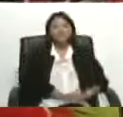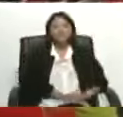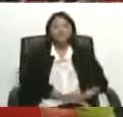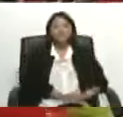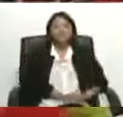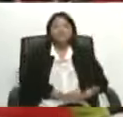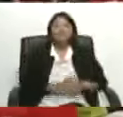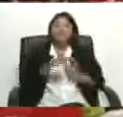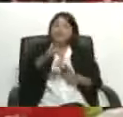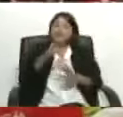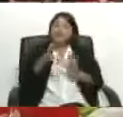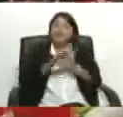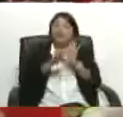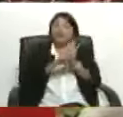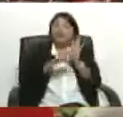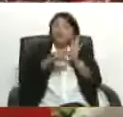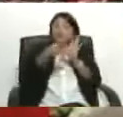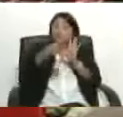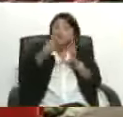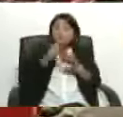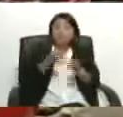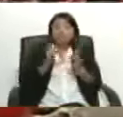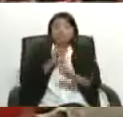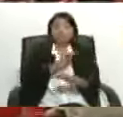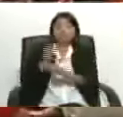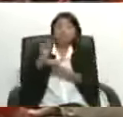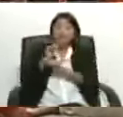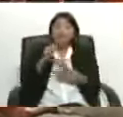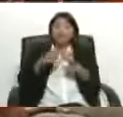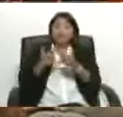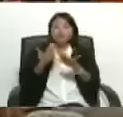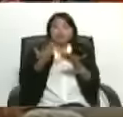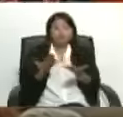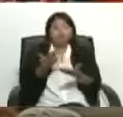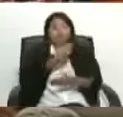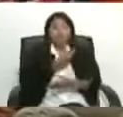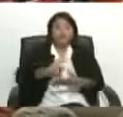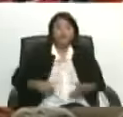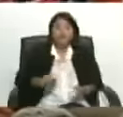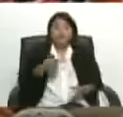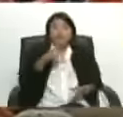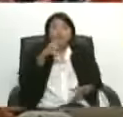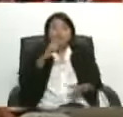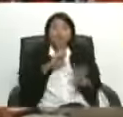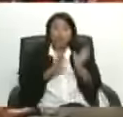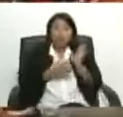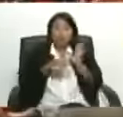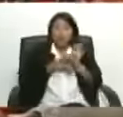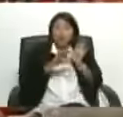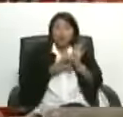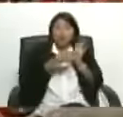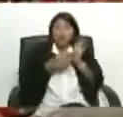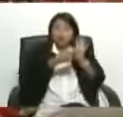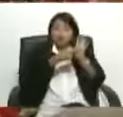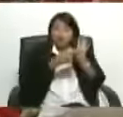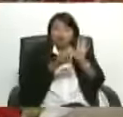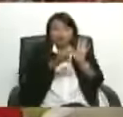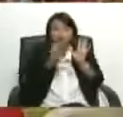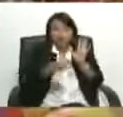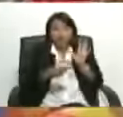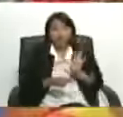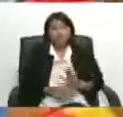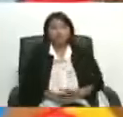Entonces la Constitución es un mandato y el presidente solo está dándole cumplimiento al mandato